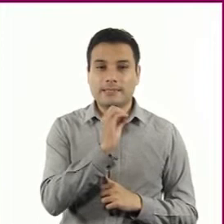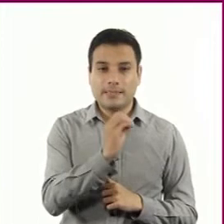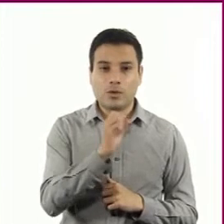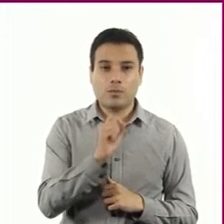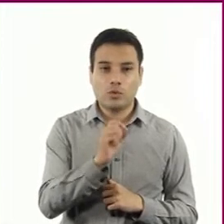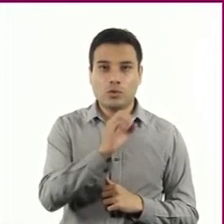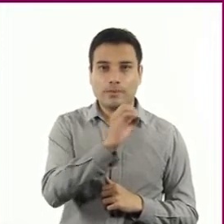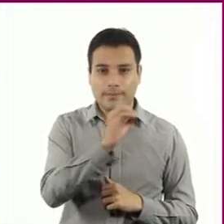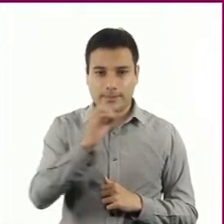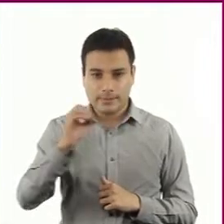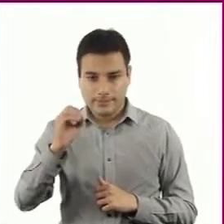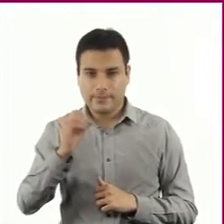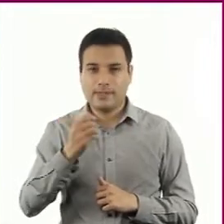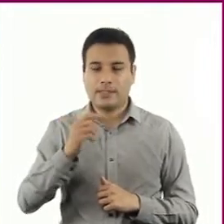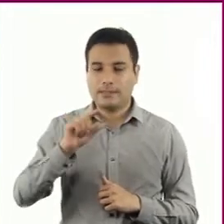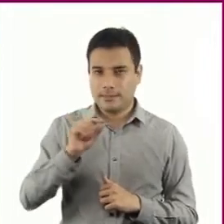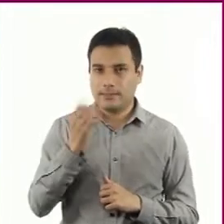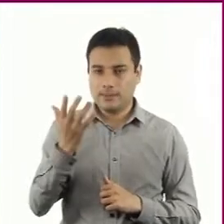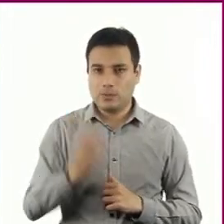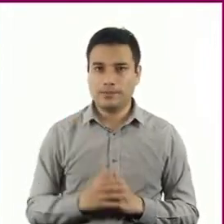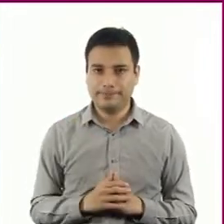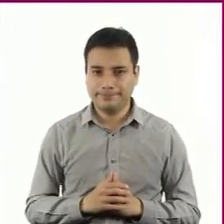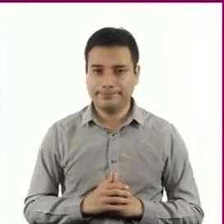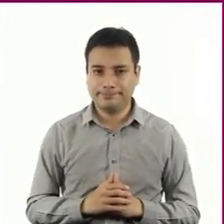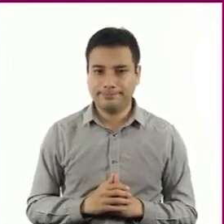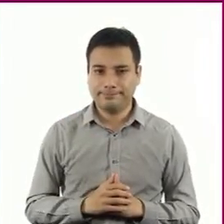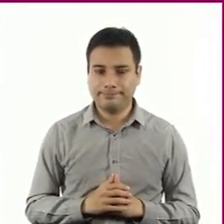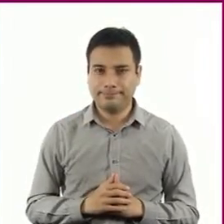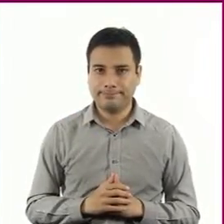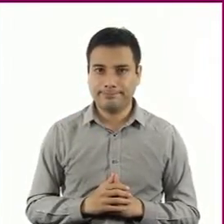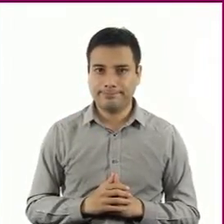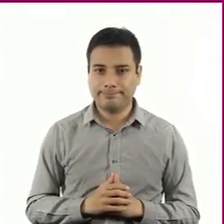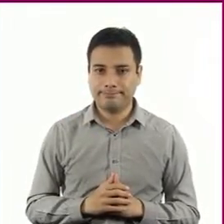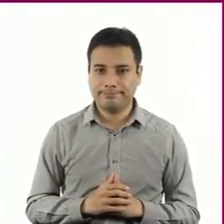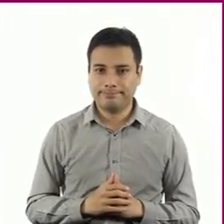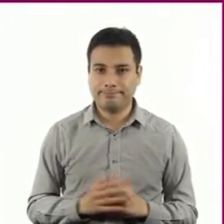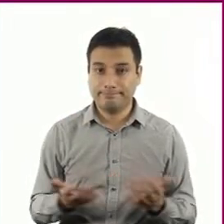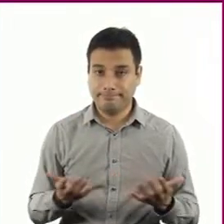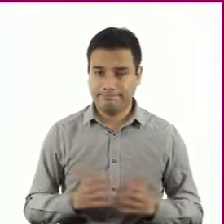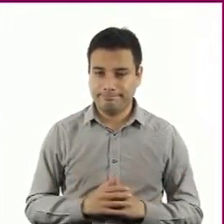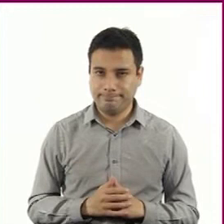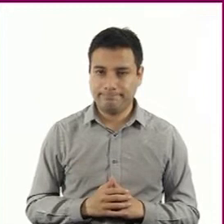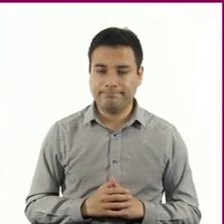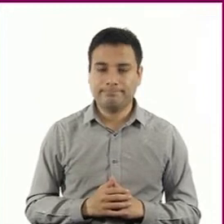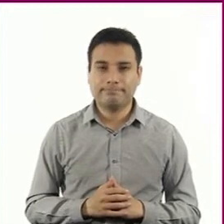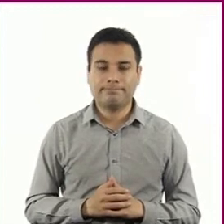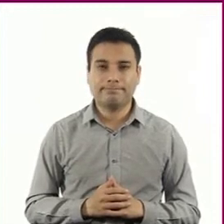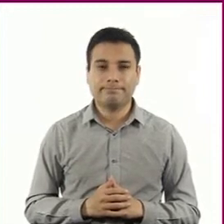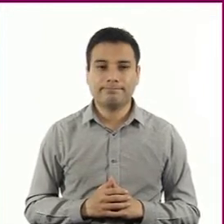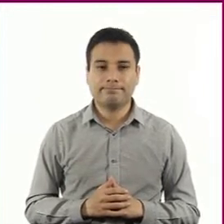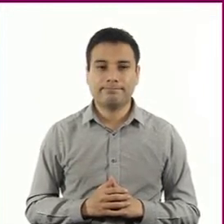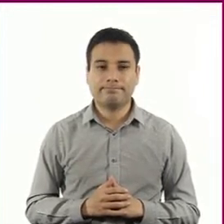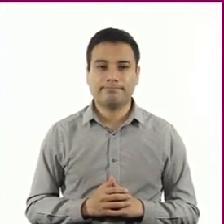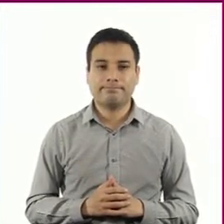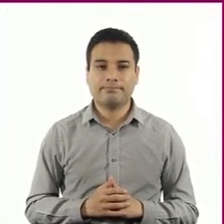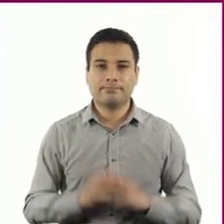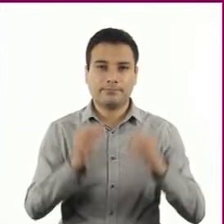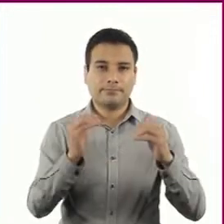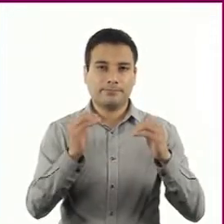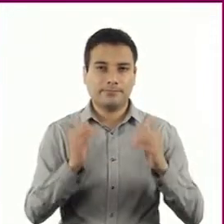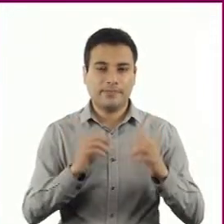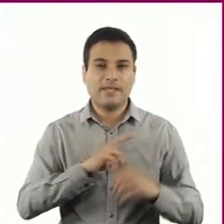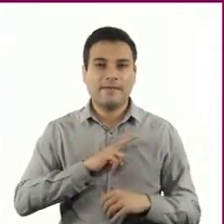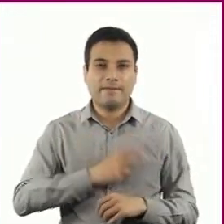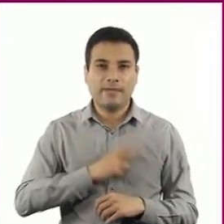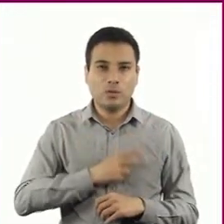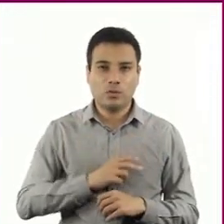en 7.5, 6 cifras a la izquierda, obteniendo 75 diezmillonésimos de metro. Un virus que